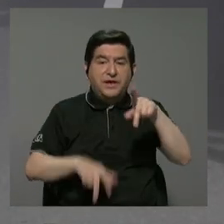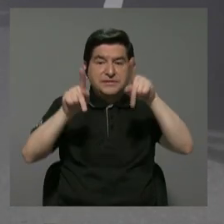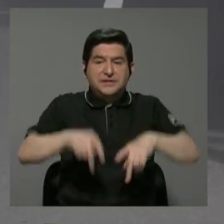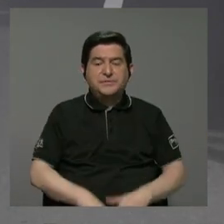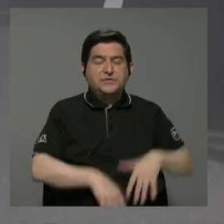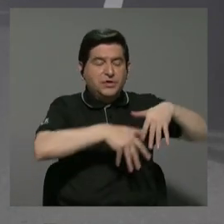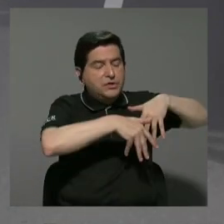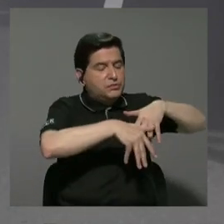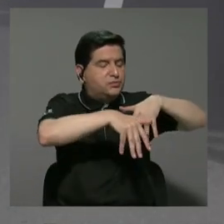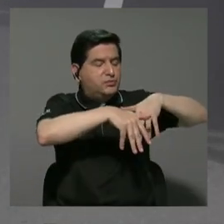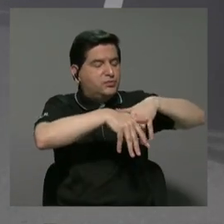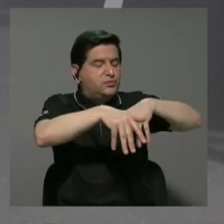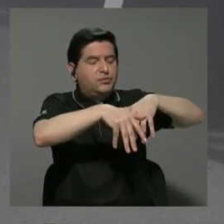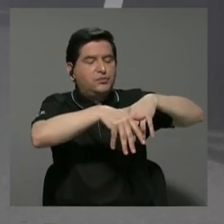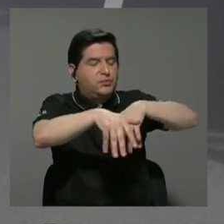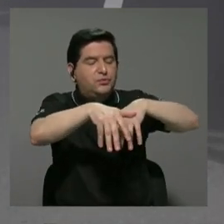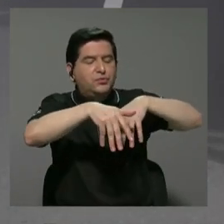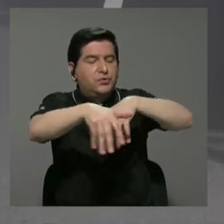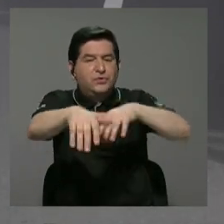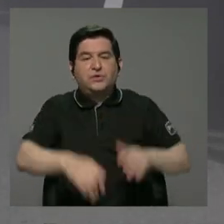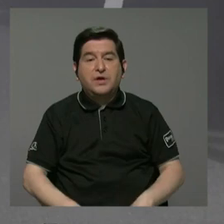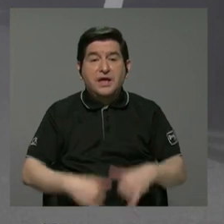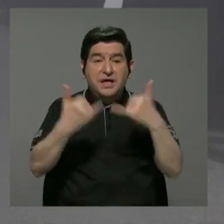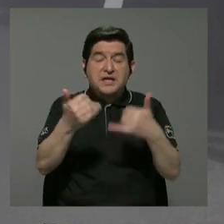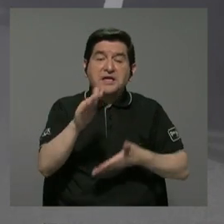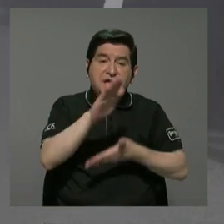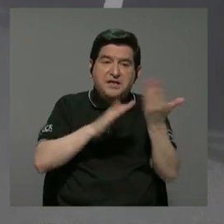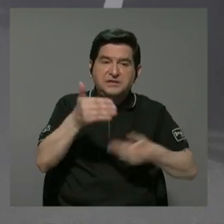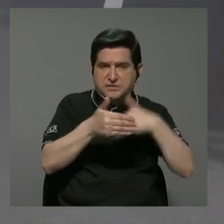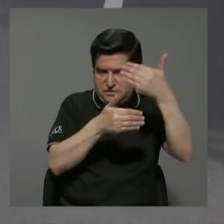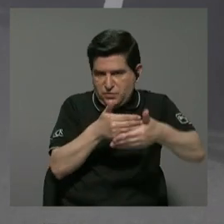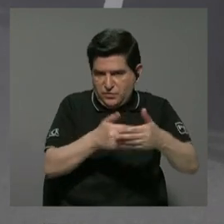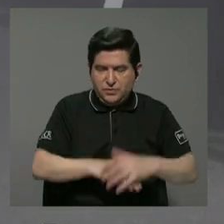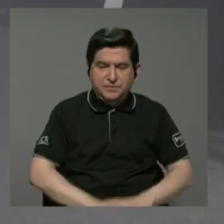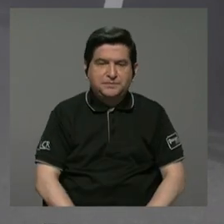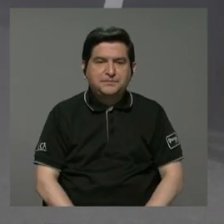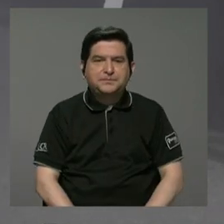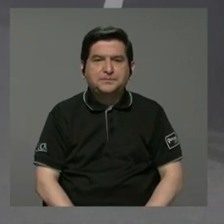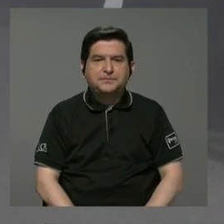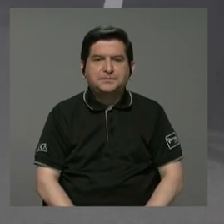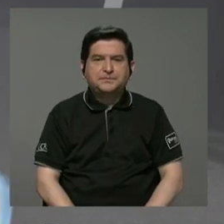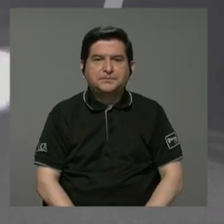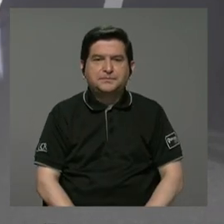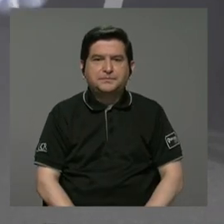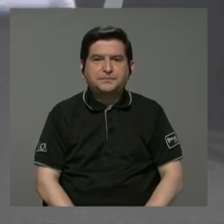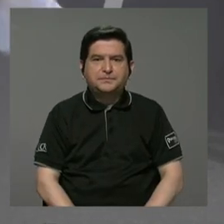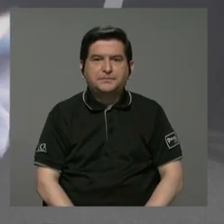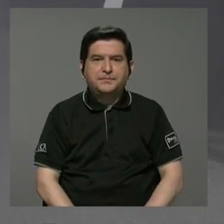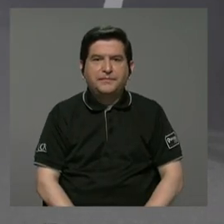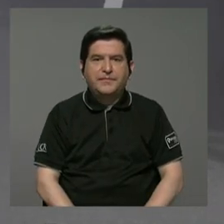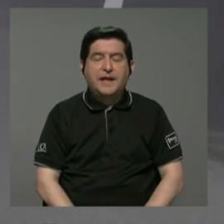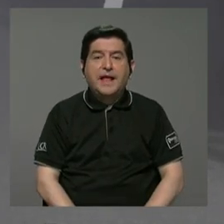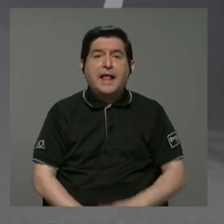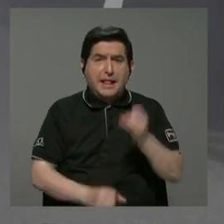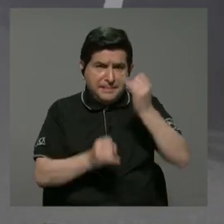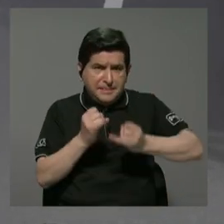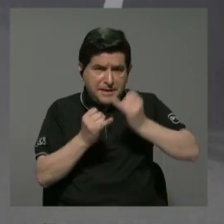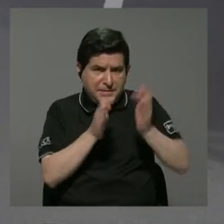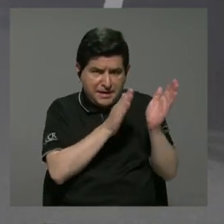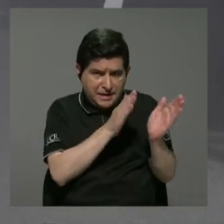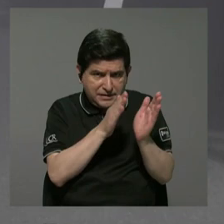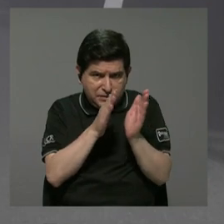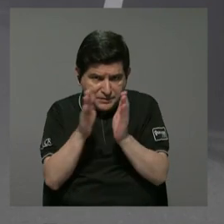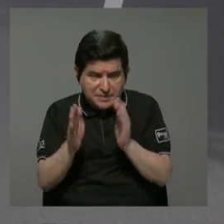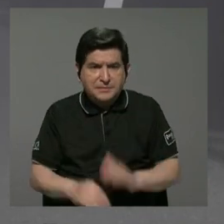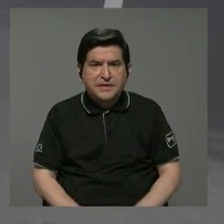caminar, hacer todo el recorrido y después, bueno, ya se pueden ir. También están terminando las preparaciones de lo que es